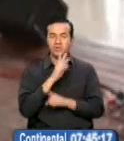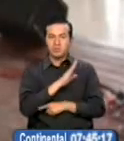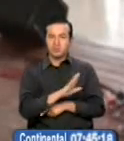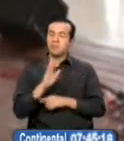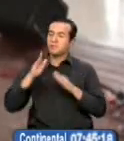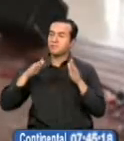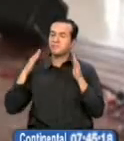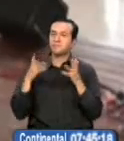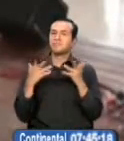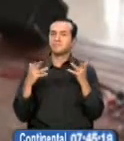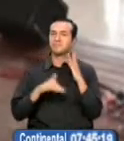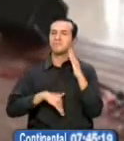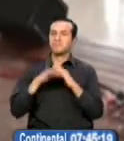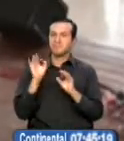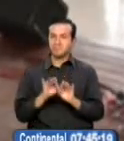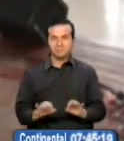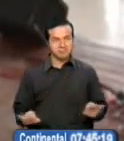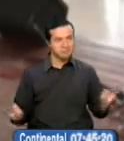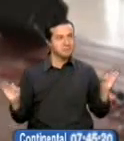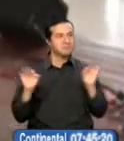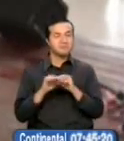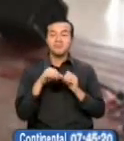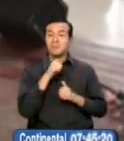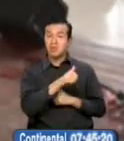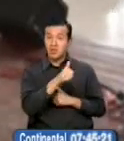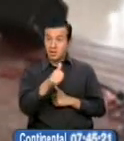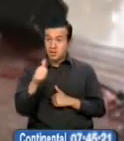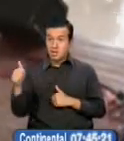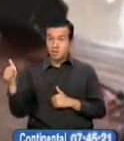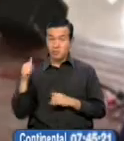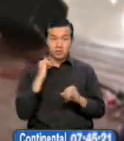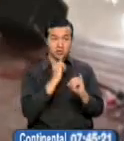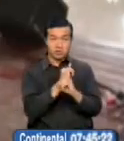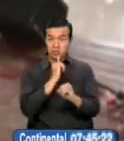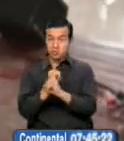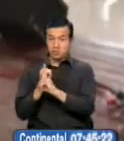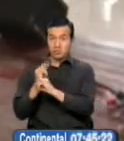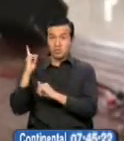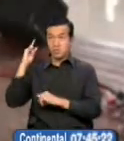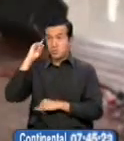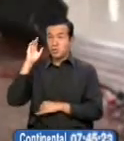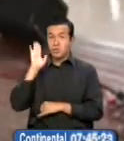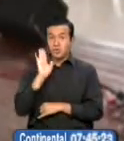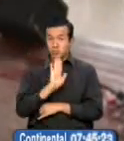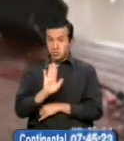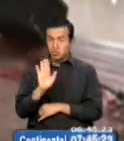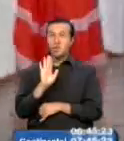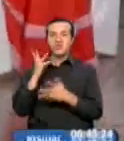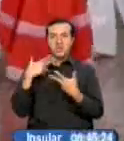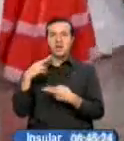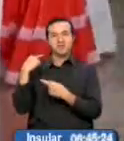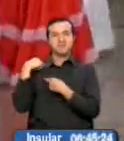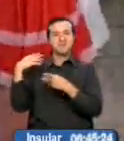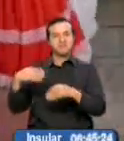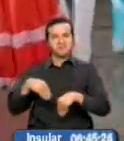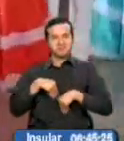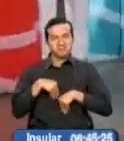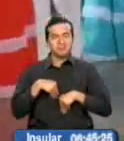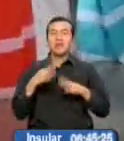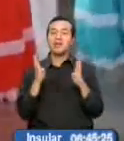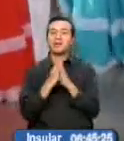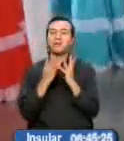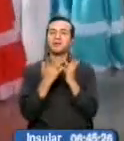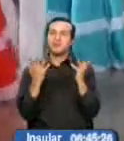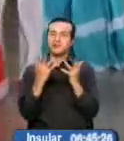política, pero lo más importante, cada una de las instituciones del Estado asumió su rol. Con este tipo de actos,